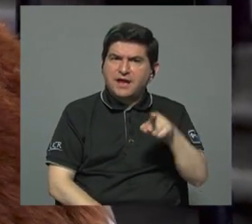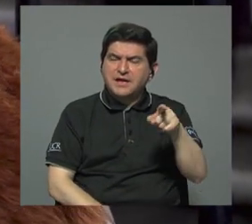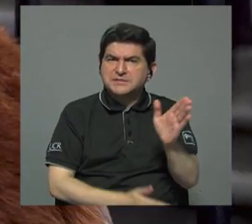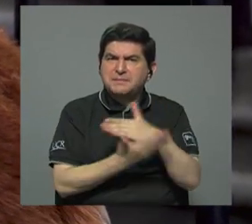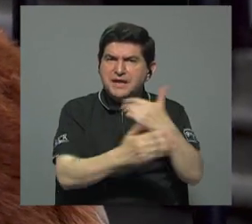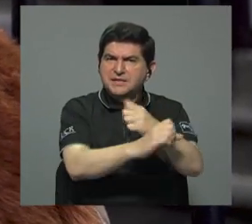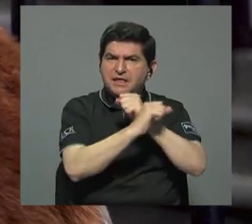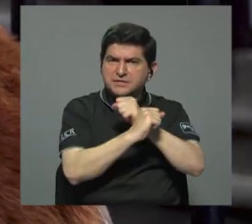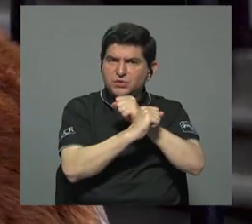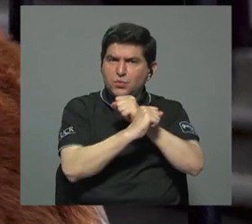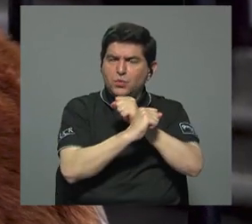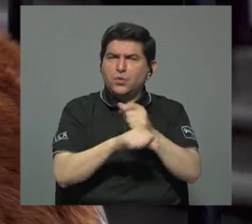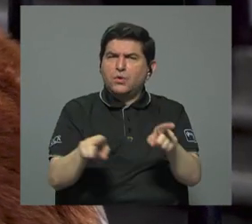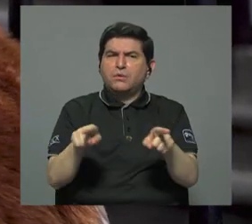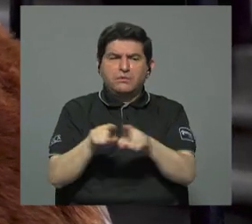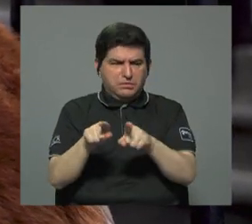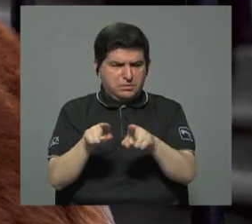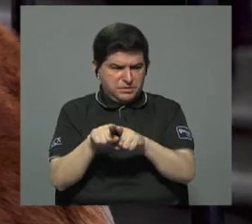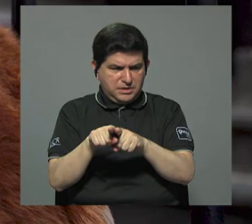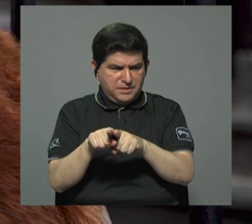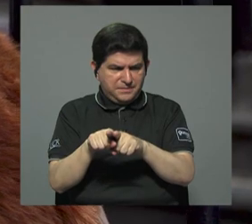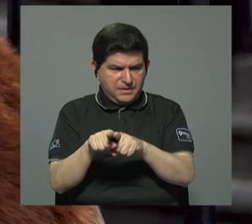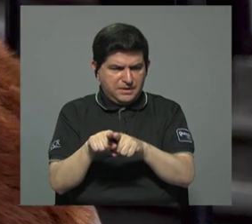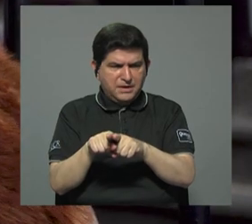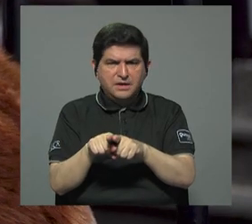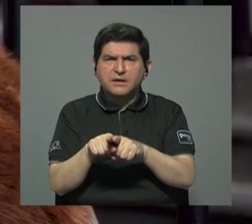seguro y luego también